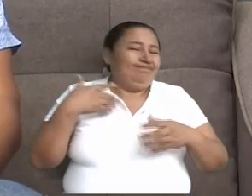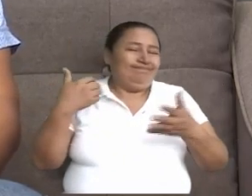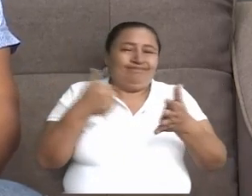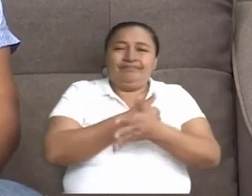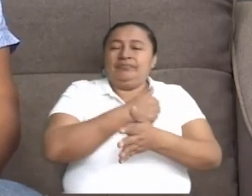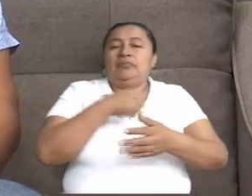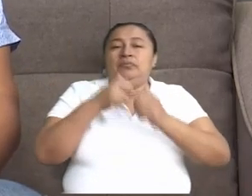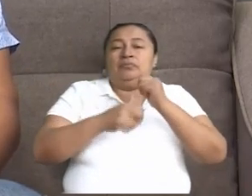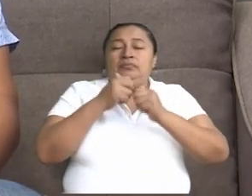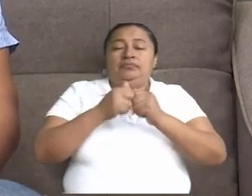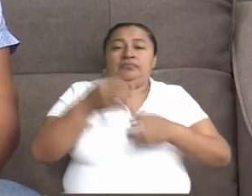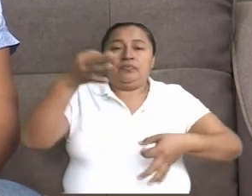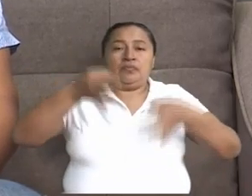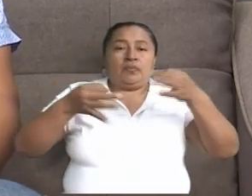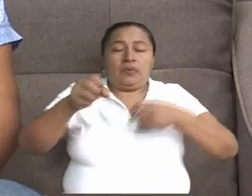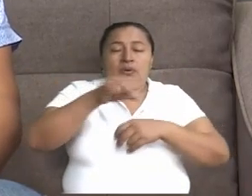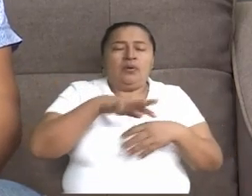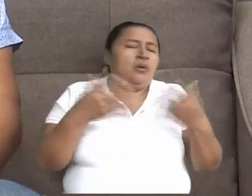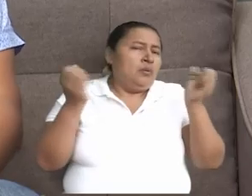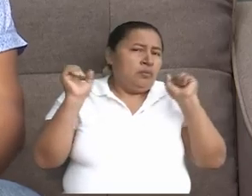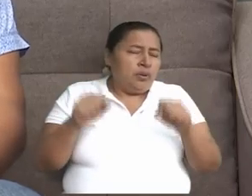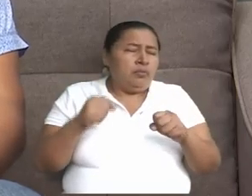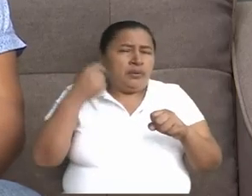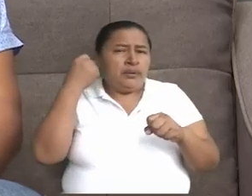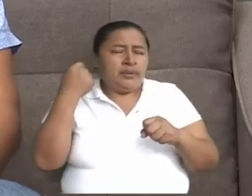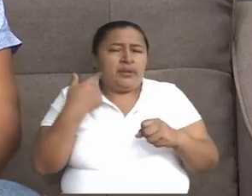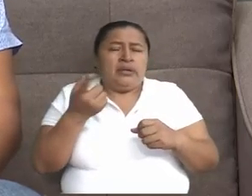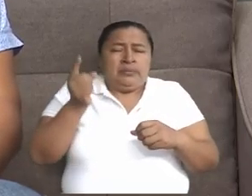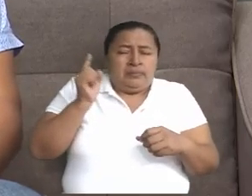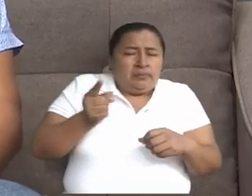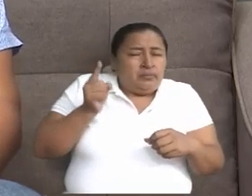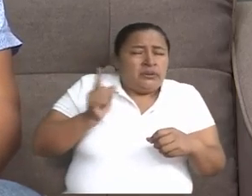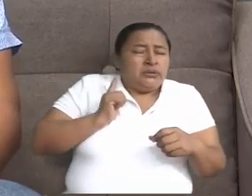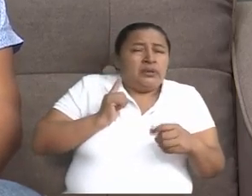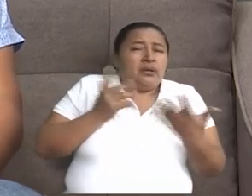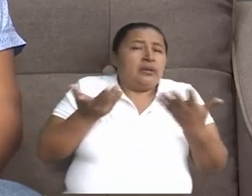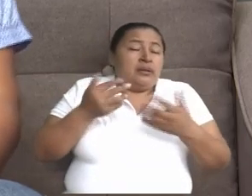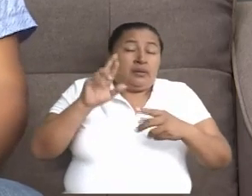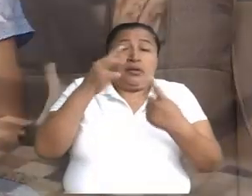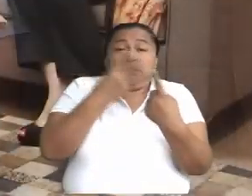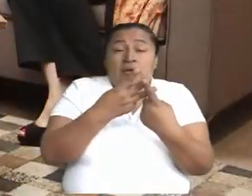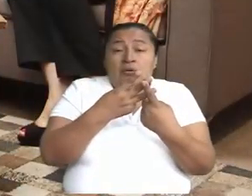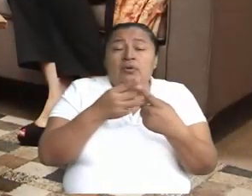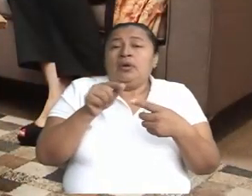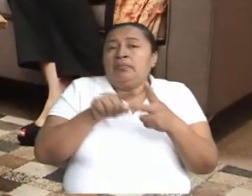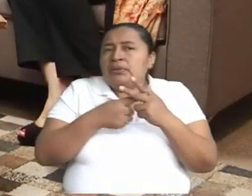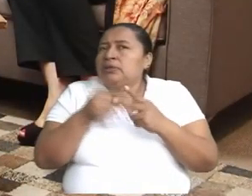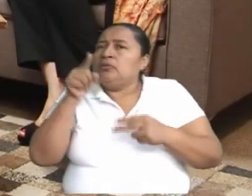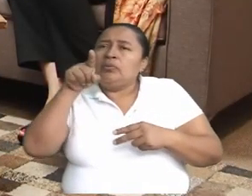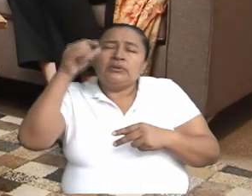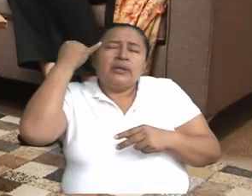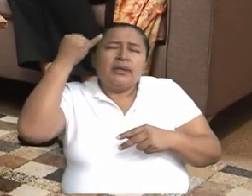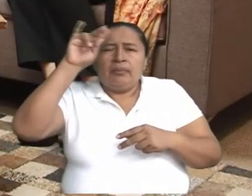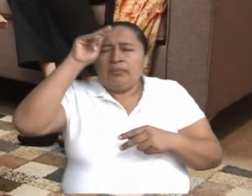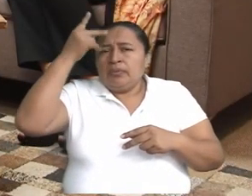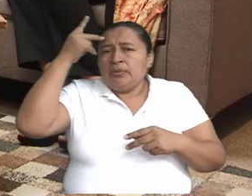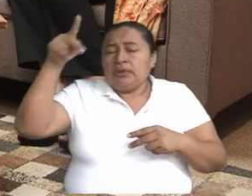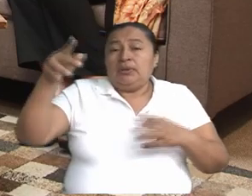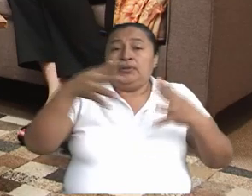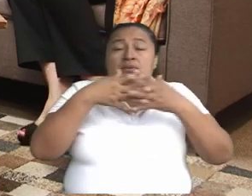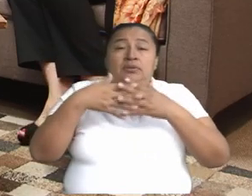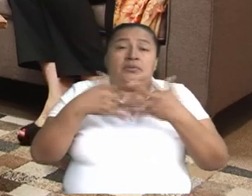la justicia social. ¿Cómo podemos entender las amenazas a las que está expuesta nuestra región a partir de estas políticas, pues, que establecen